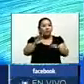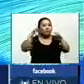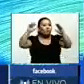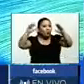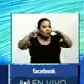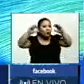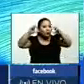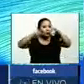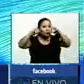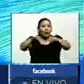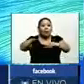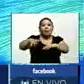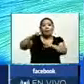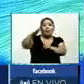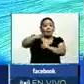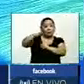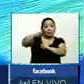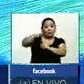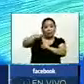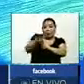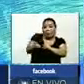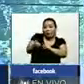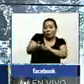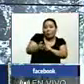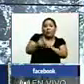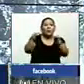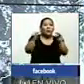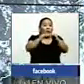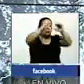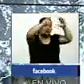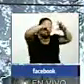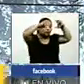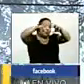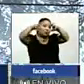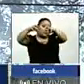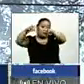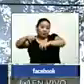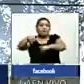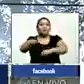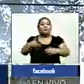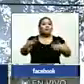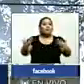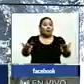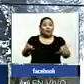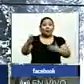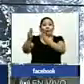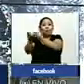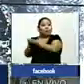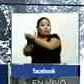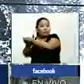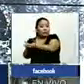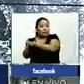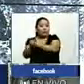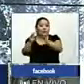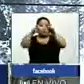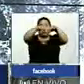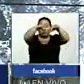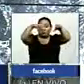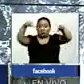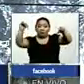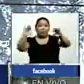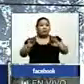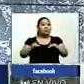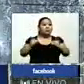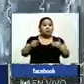precipitaciones en las cercanías del lago de Ilopango y una línea de tormenta que se aproximó justamente a la región de La Unión. Esa línea, muy probable